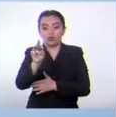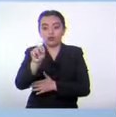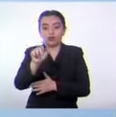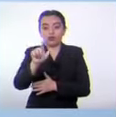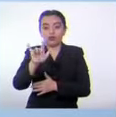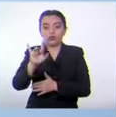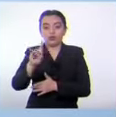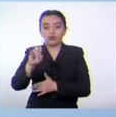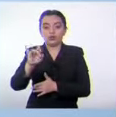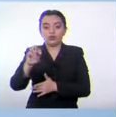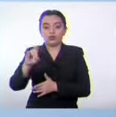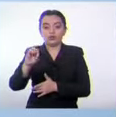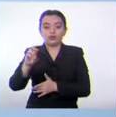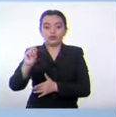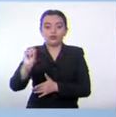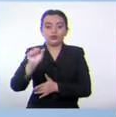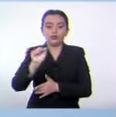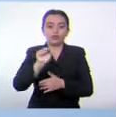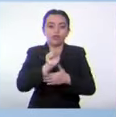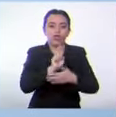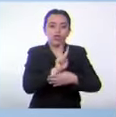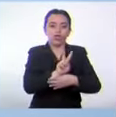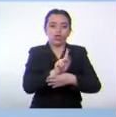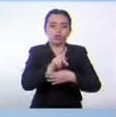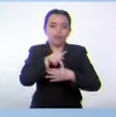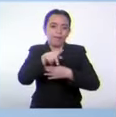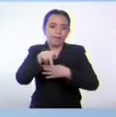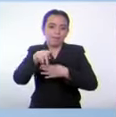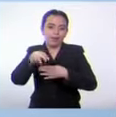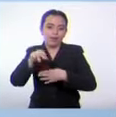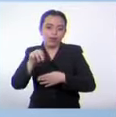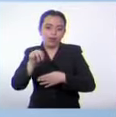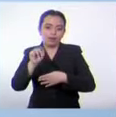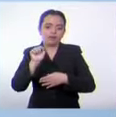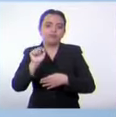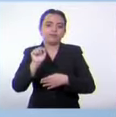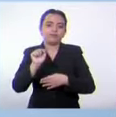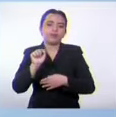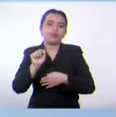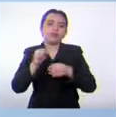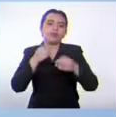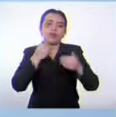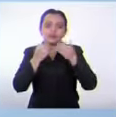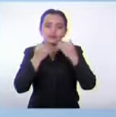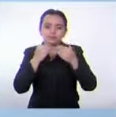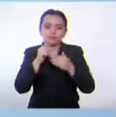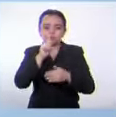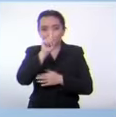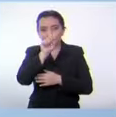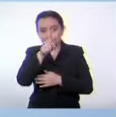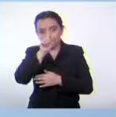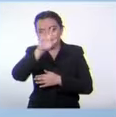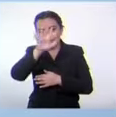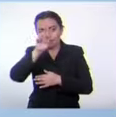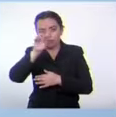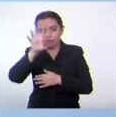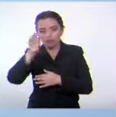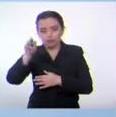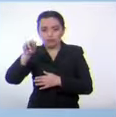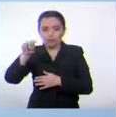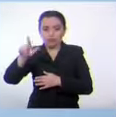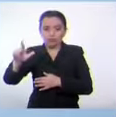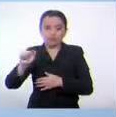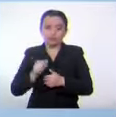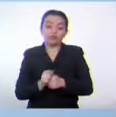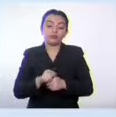dice que el volumen de la disolución es de 1500 mililitros. Recordemos que los